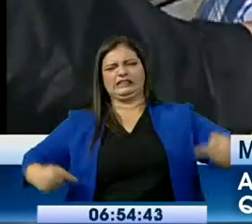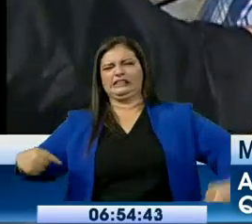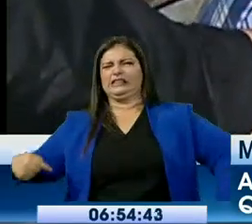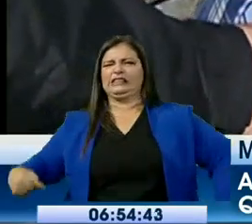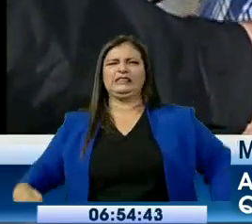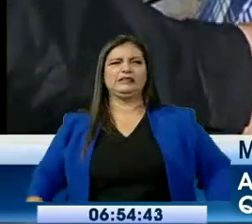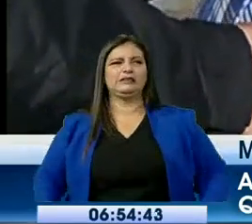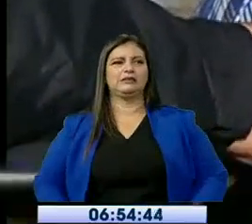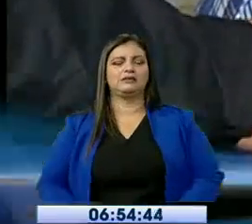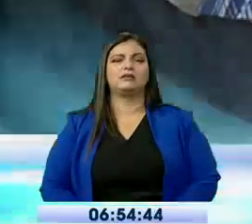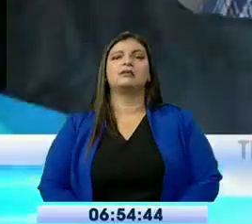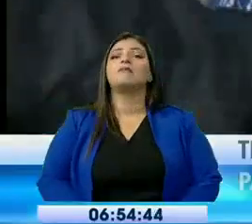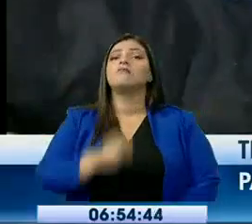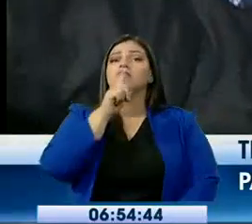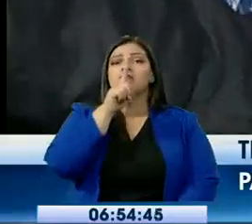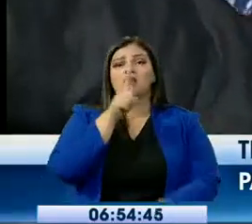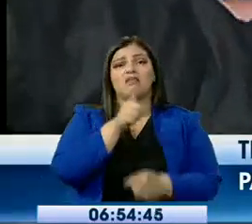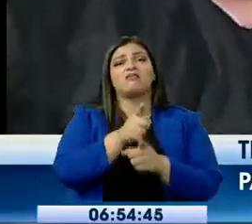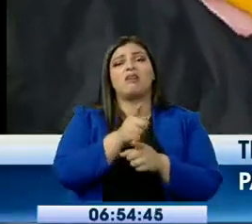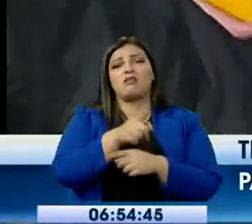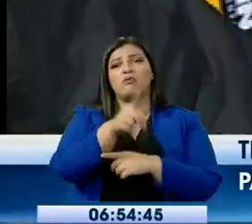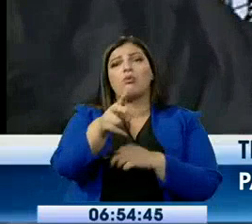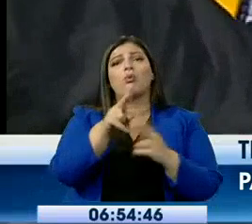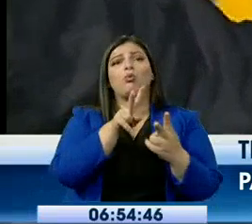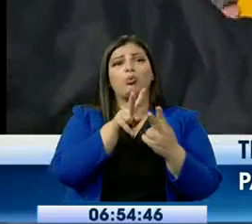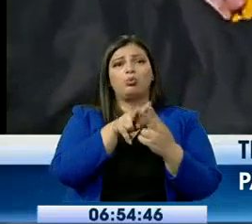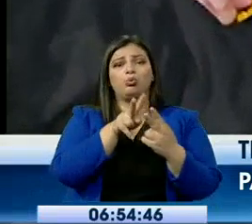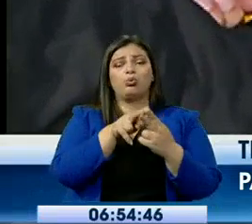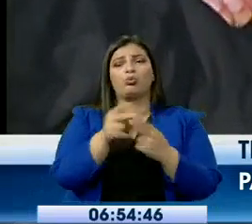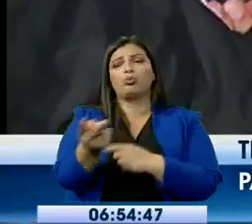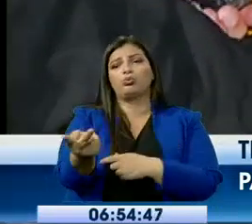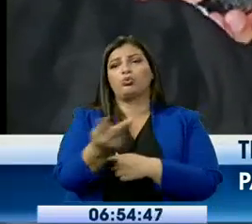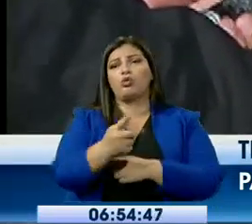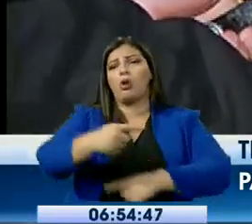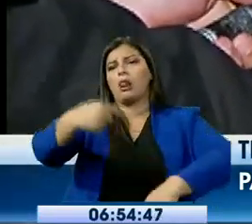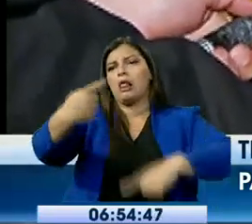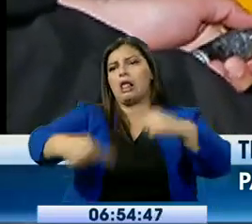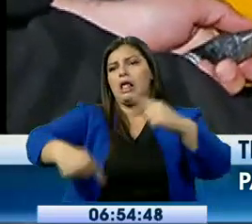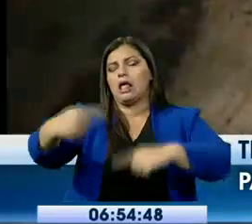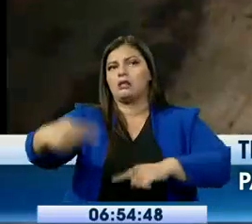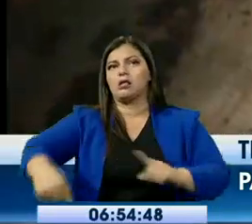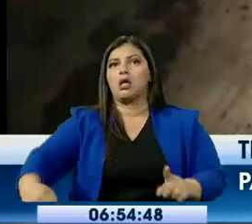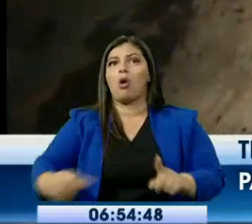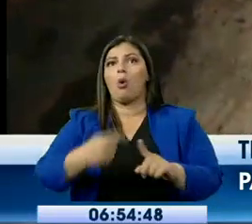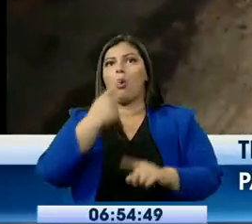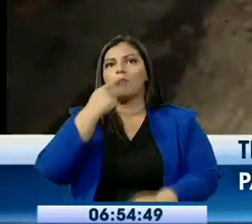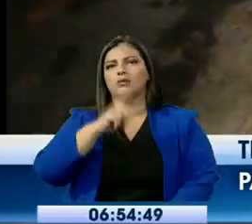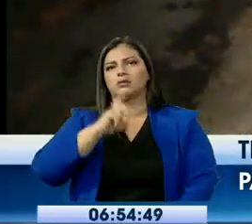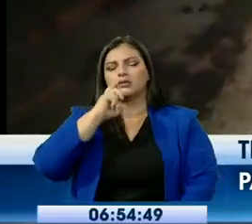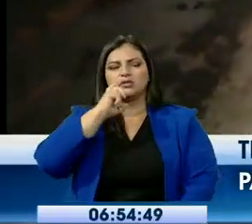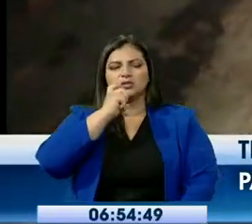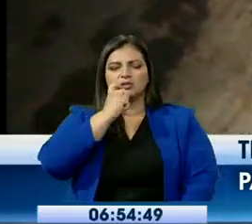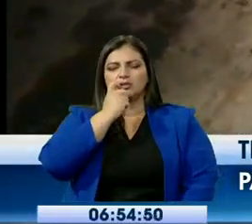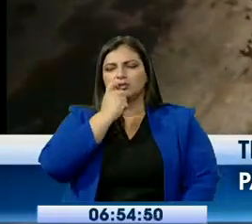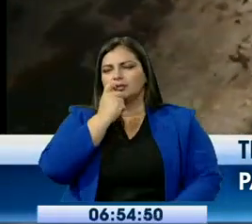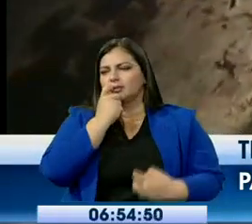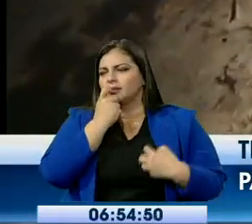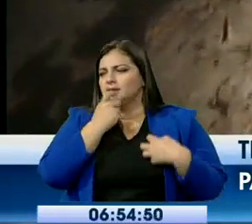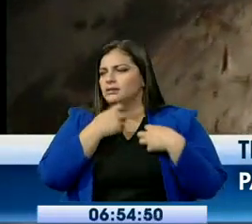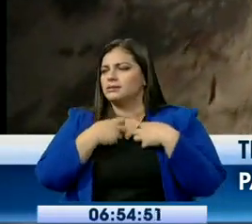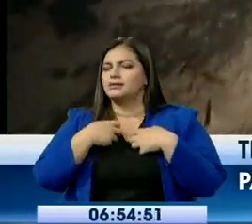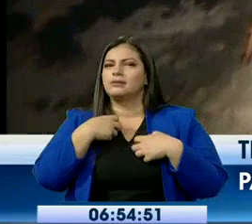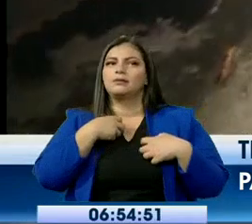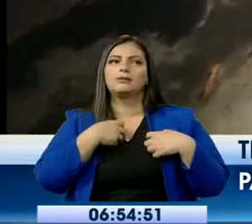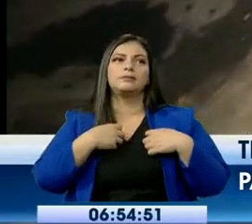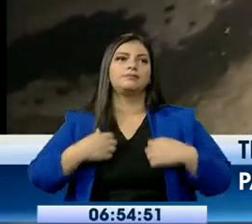ha tenido problemas, cada vez en cuando, un poquito medio desconfiado, celoso. Ocurrió cerca de la medianoche del